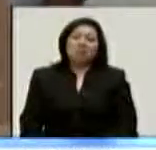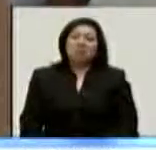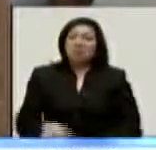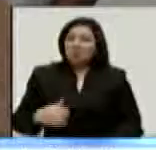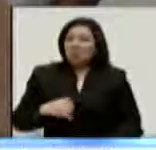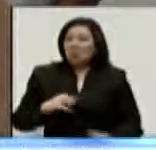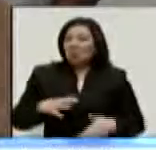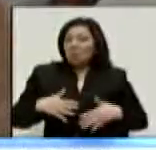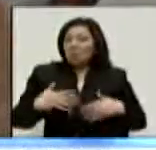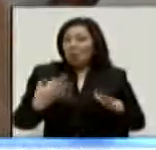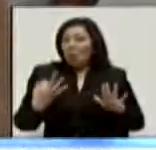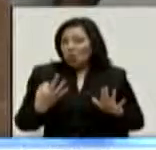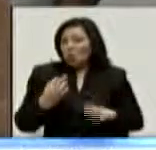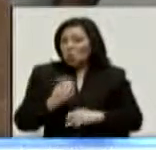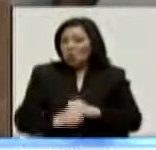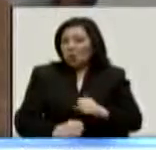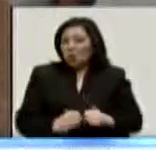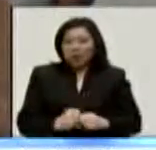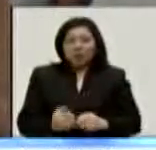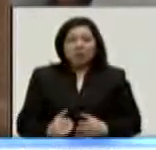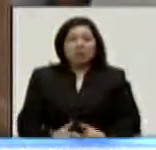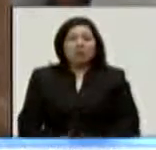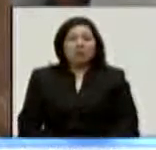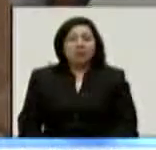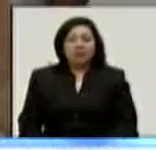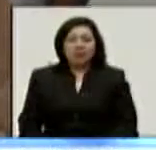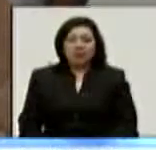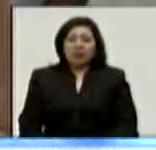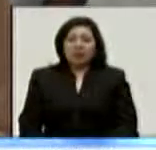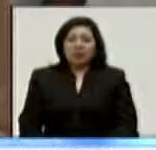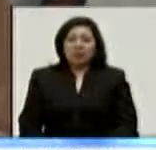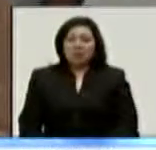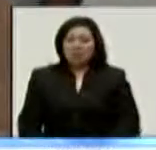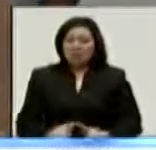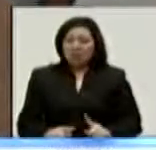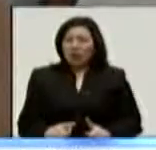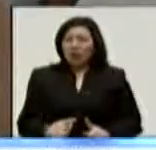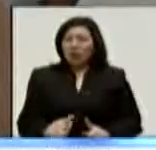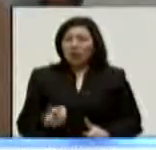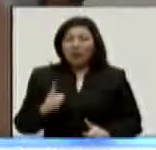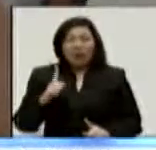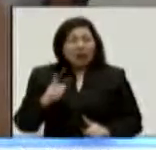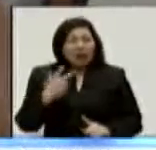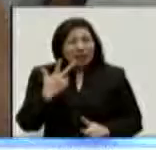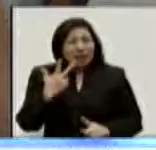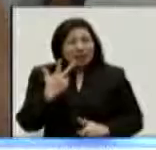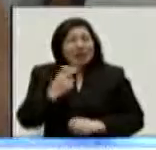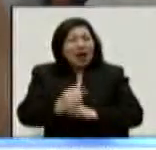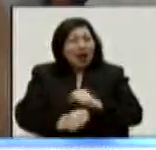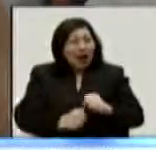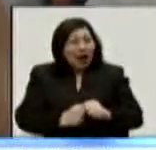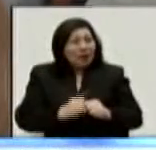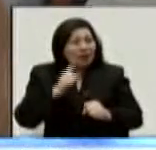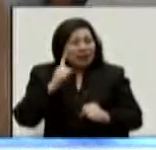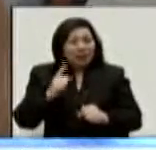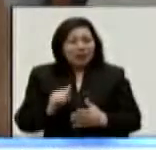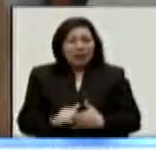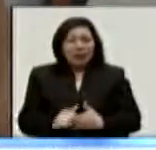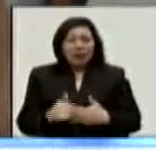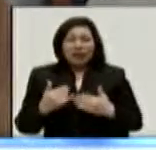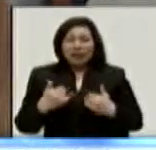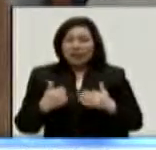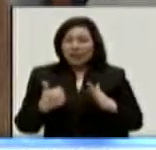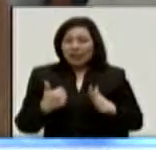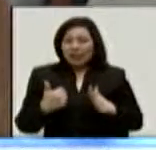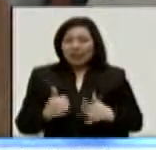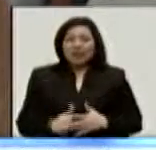ser de 8 años, de 10 años, de 15 años, pero una empresa de 3 años de funcionamiento es junior, no es junior, es